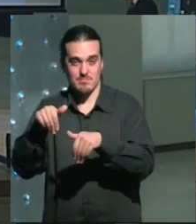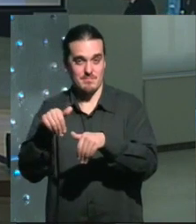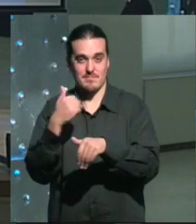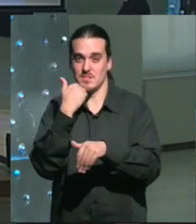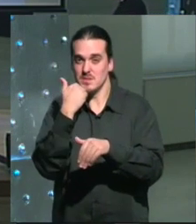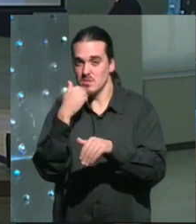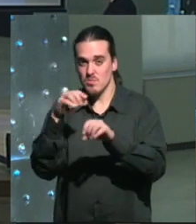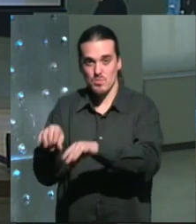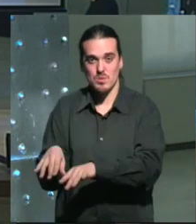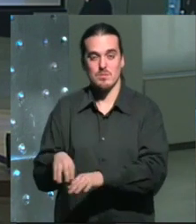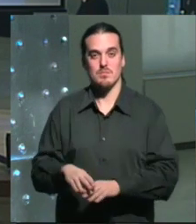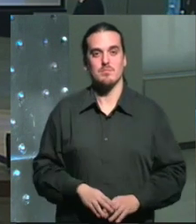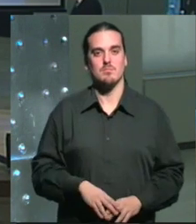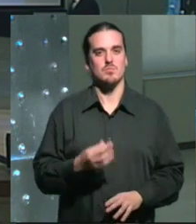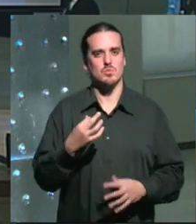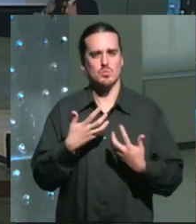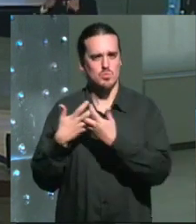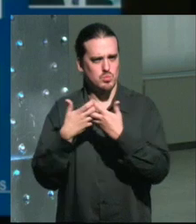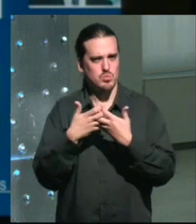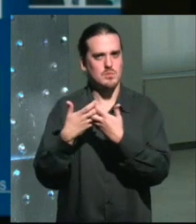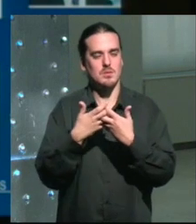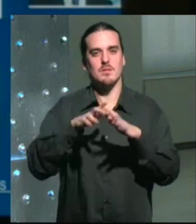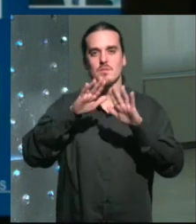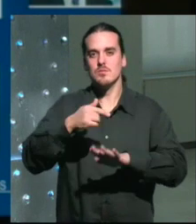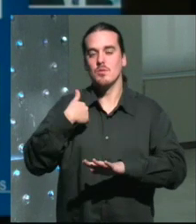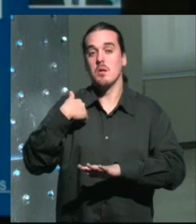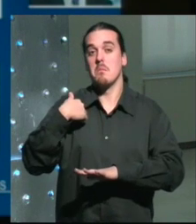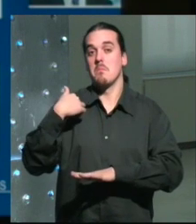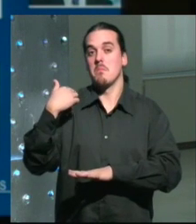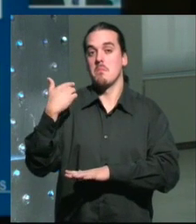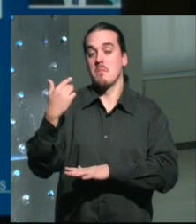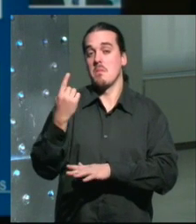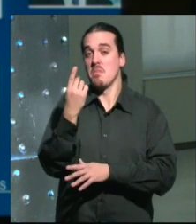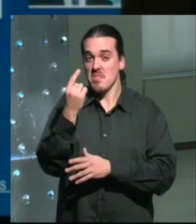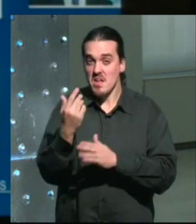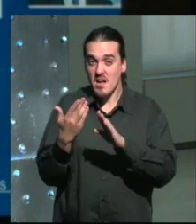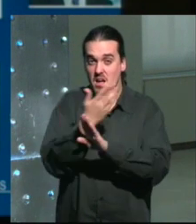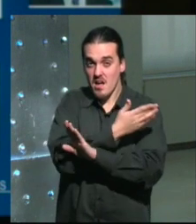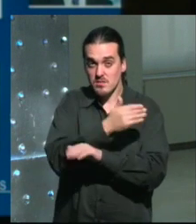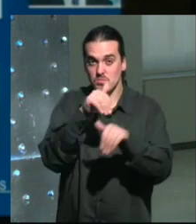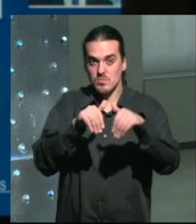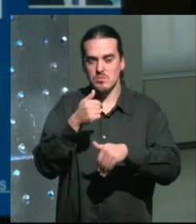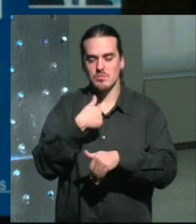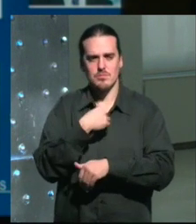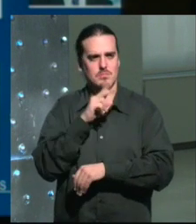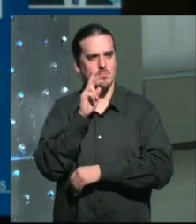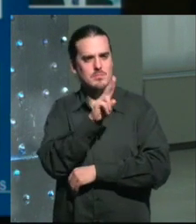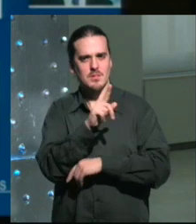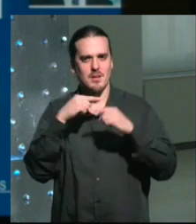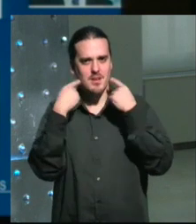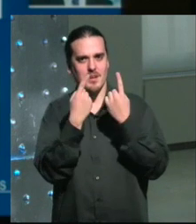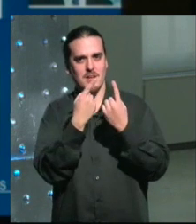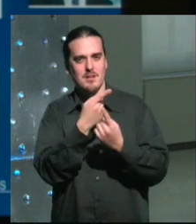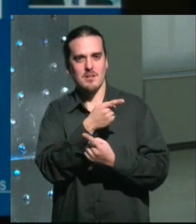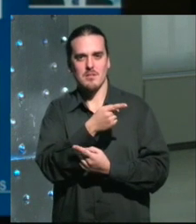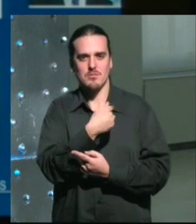David el día antes de las elecciones y tenía una sonrisa de oreja a oreja. Y le pregunté, yo estoy preocupado, no